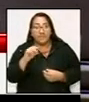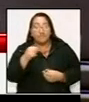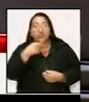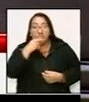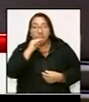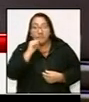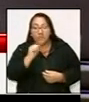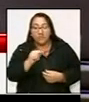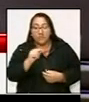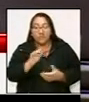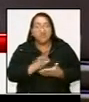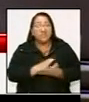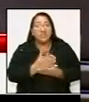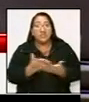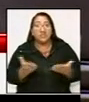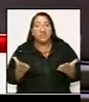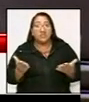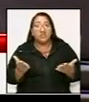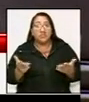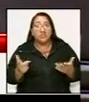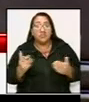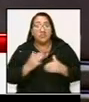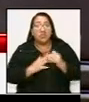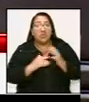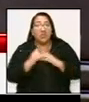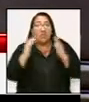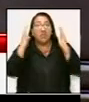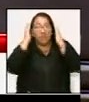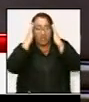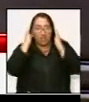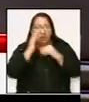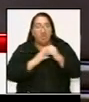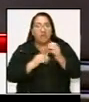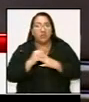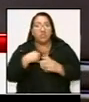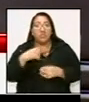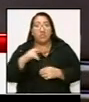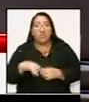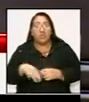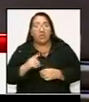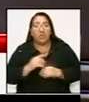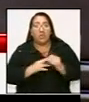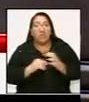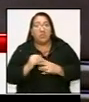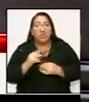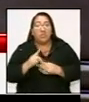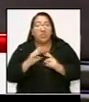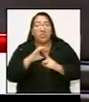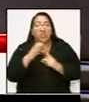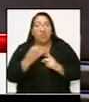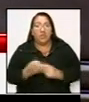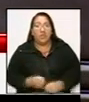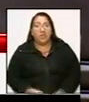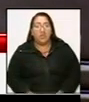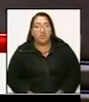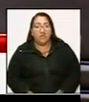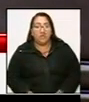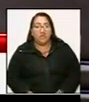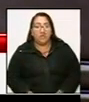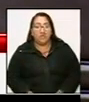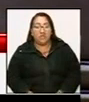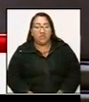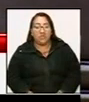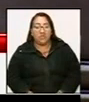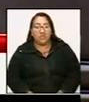mujer es nada, es una construcción mental, una construcción social, una construcción cultural. Simone de